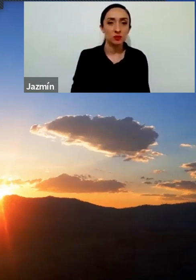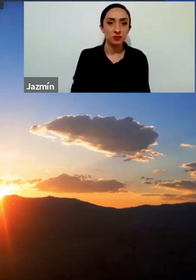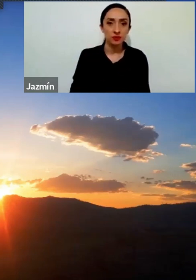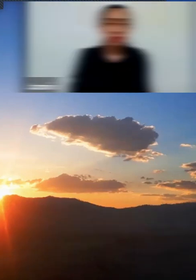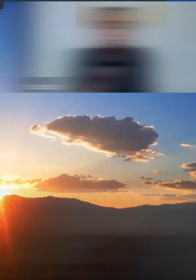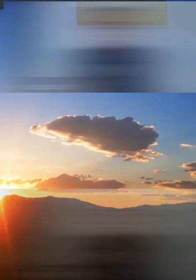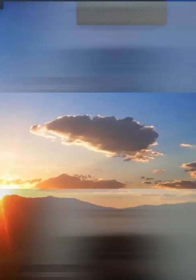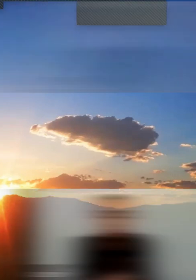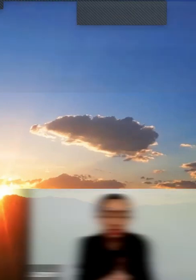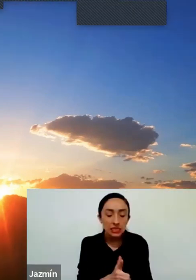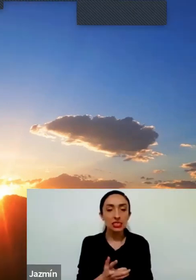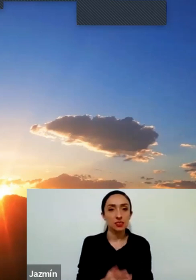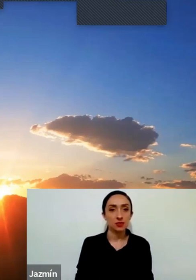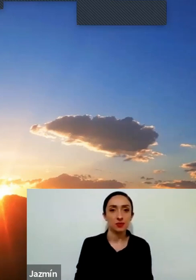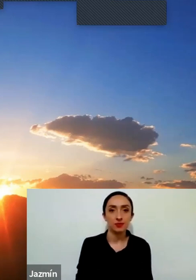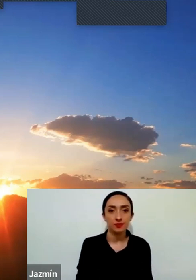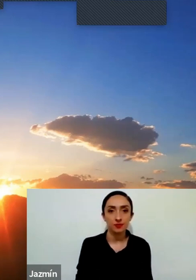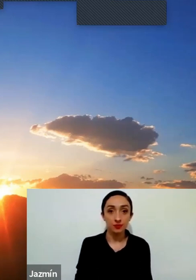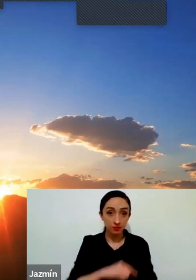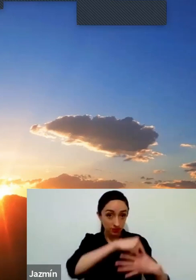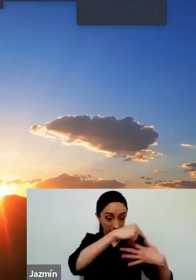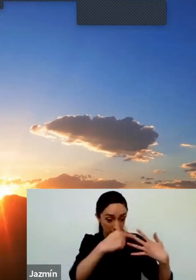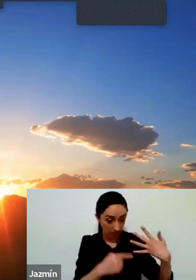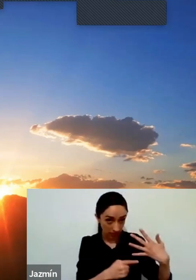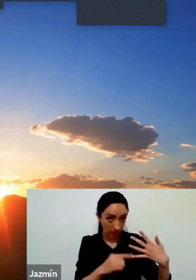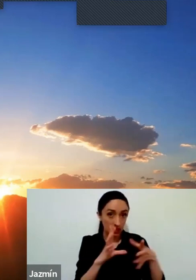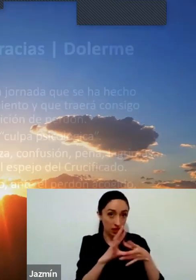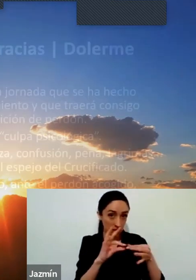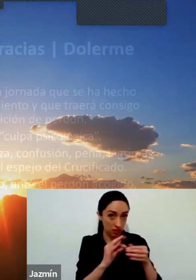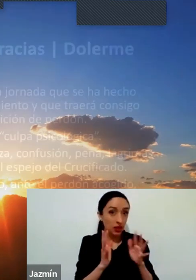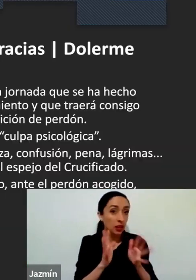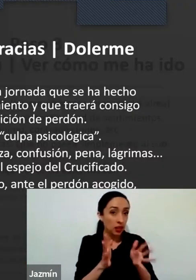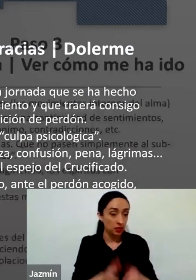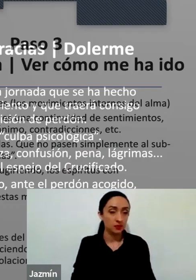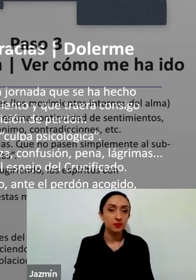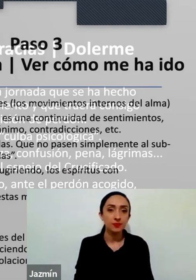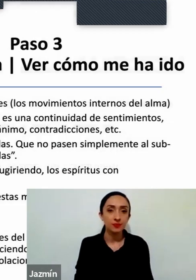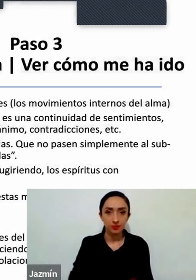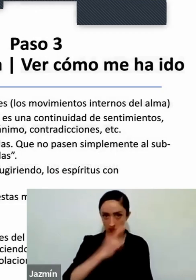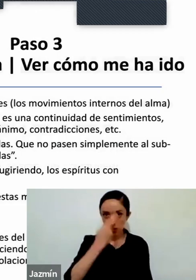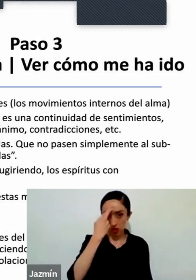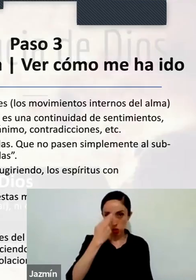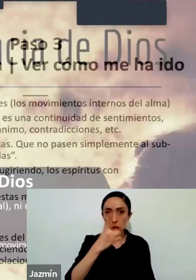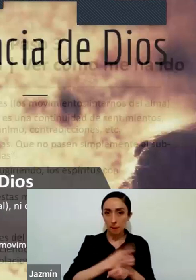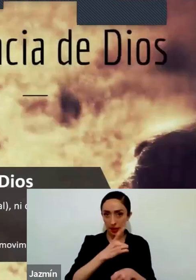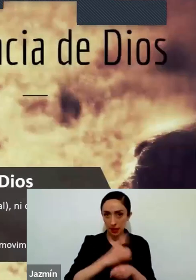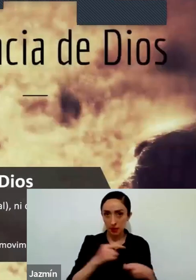que son cinco pasos. El primero, ¿verdad?, es el paso donde se nos invita